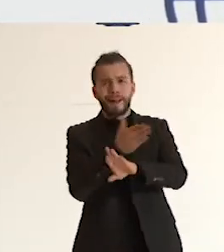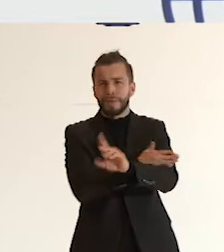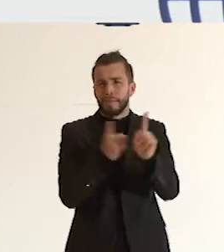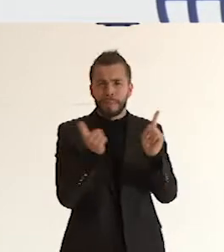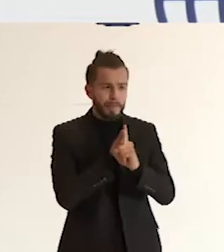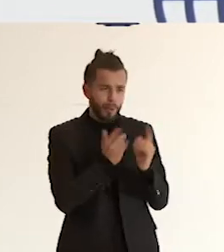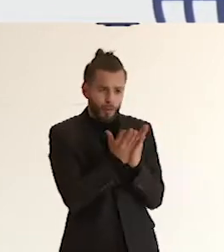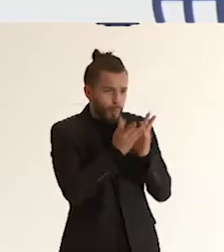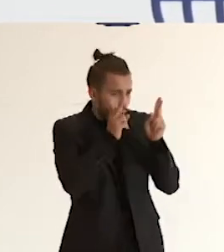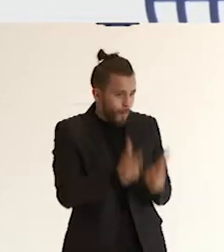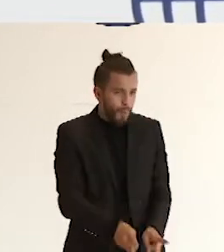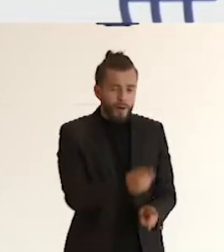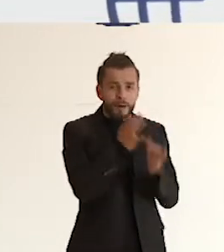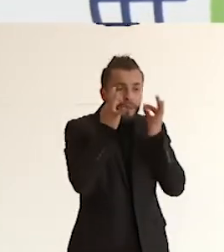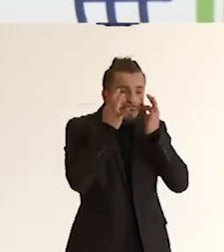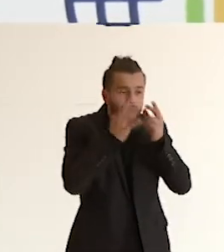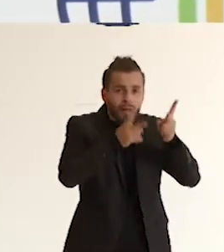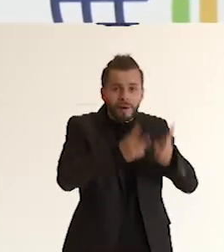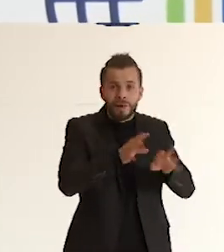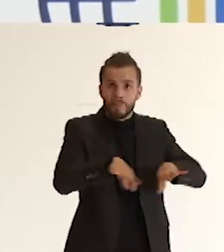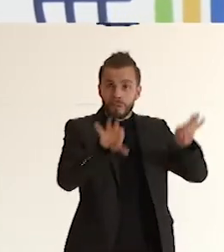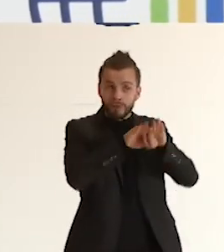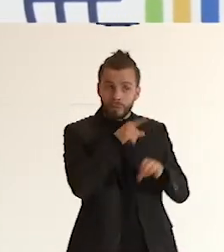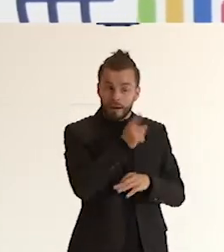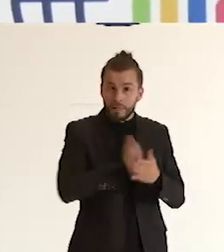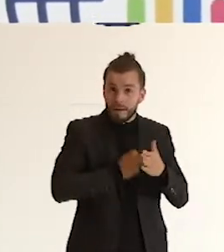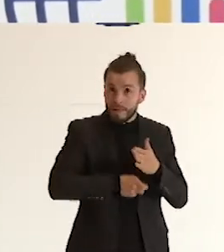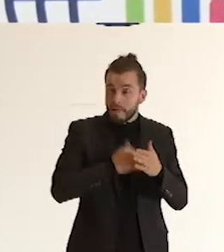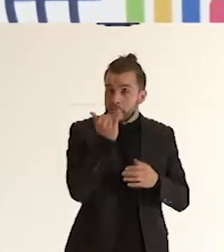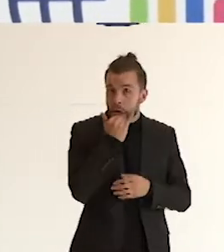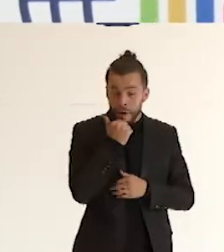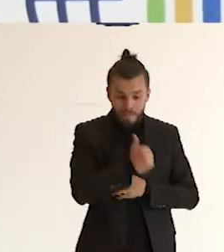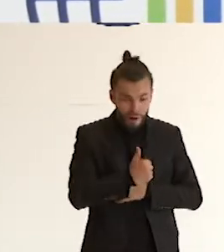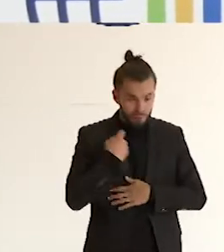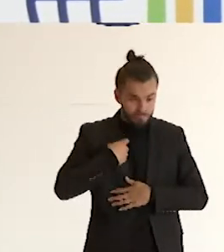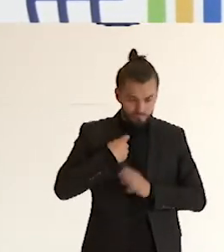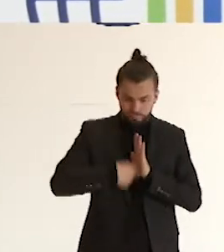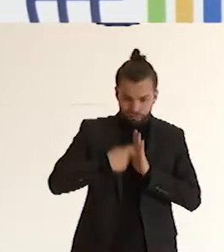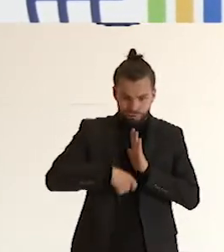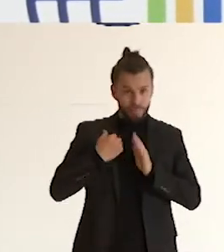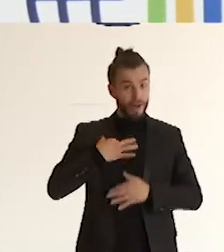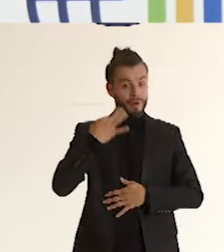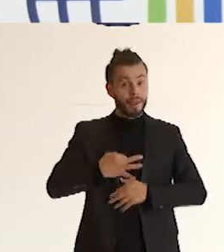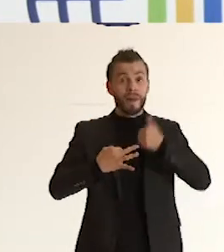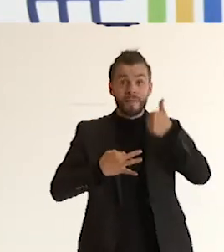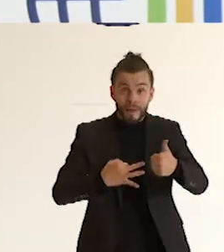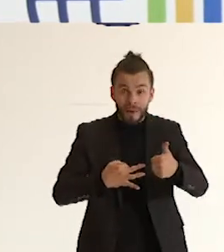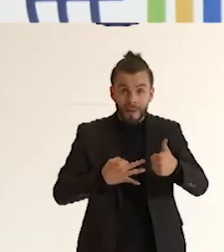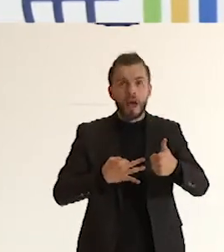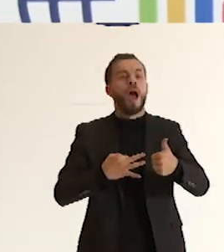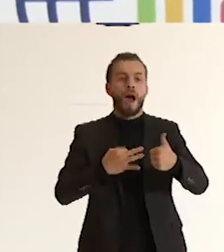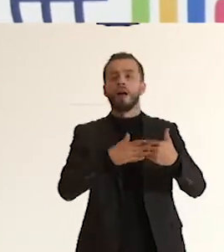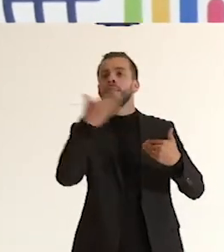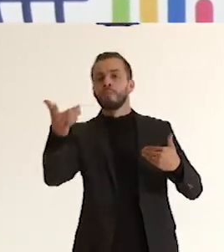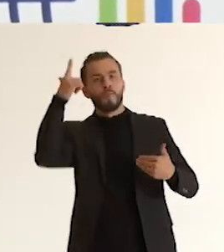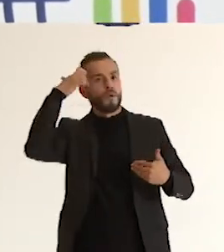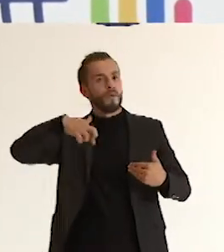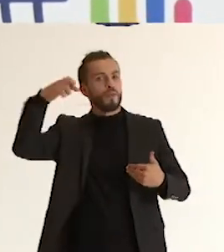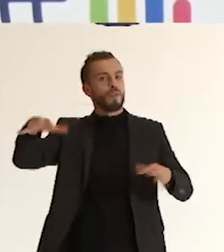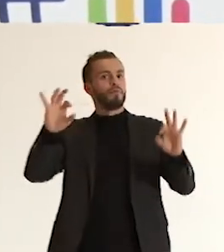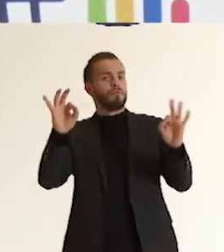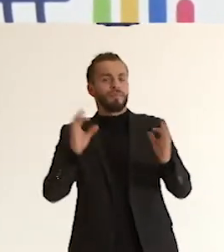estudiantes y si no hacemos que estos estudiantes tengan unos compromisos éticos pues poco podemos esperar de cuál va a ser su